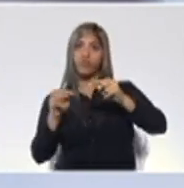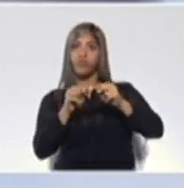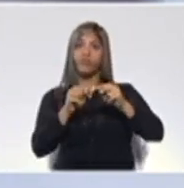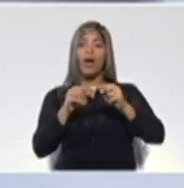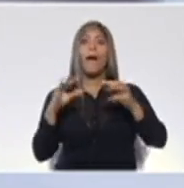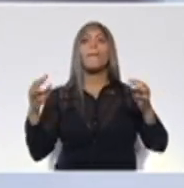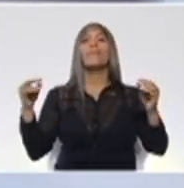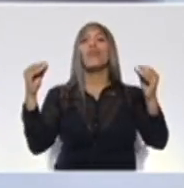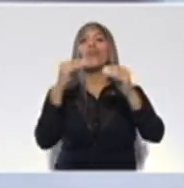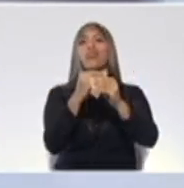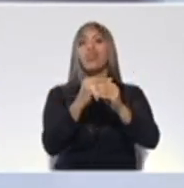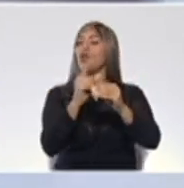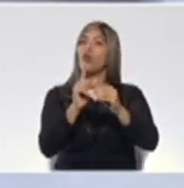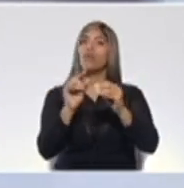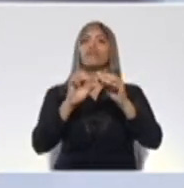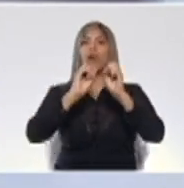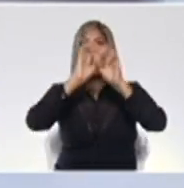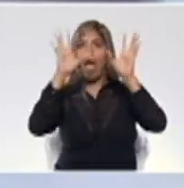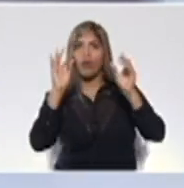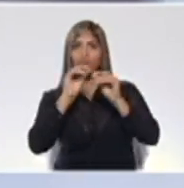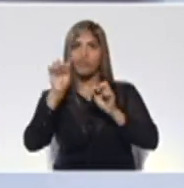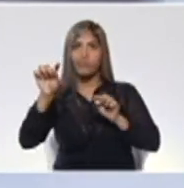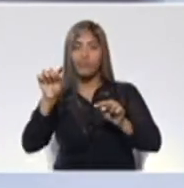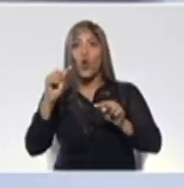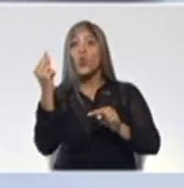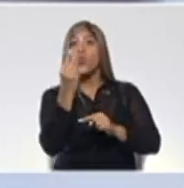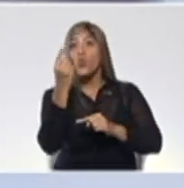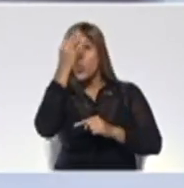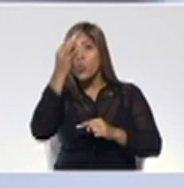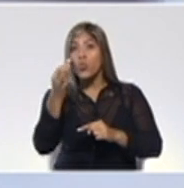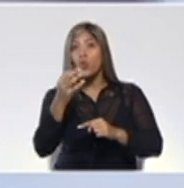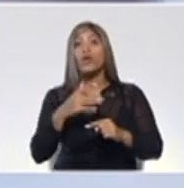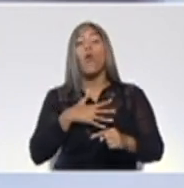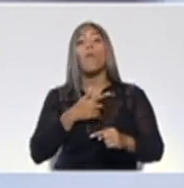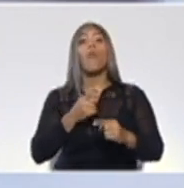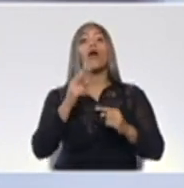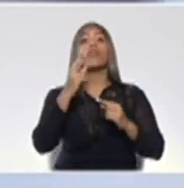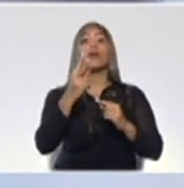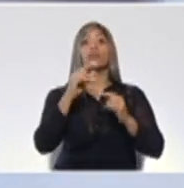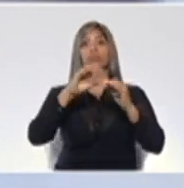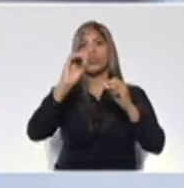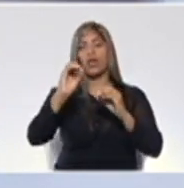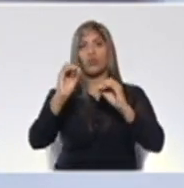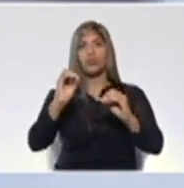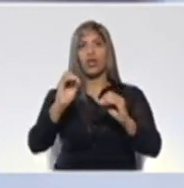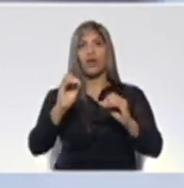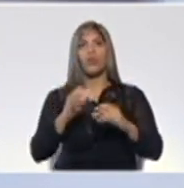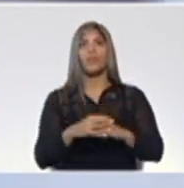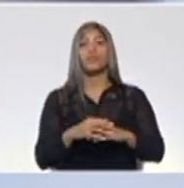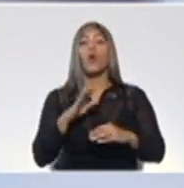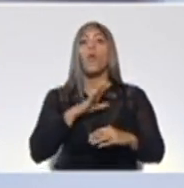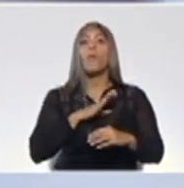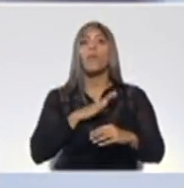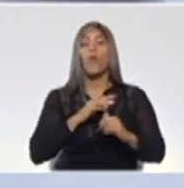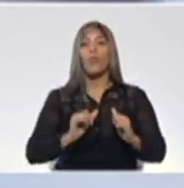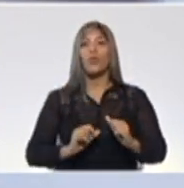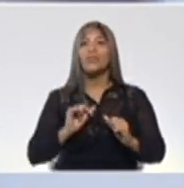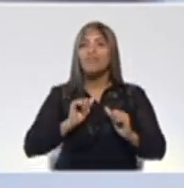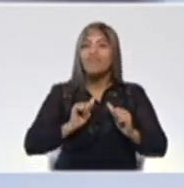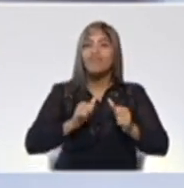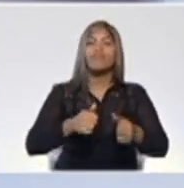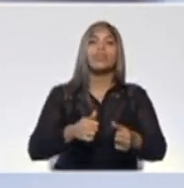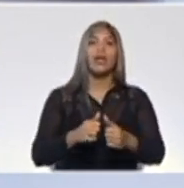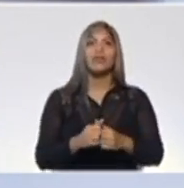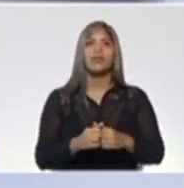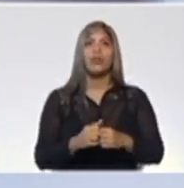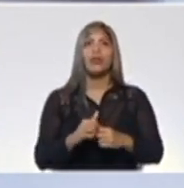0. Como podemos observarlo aquí, el único caso donde las dos componentes son 0 sería el origen de coordenadas, que